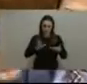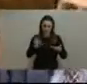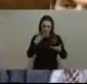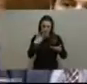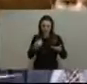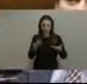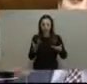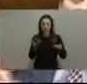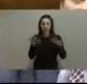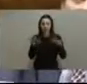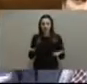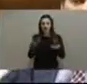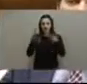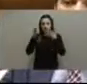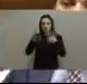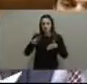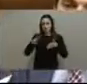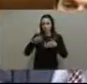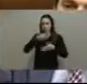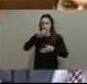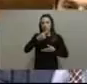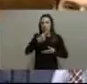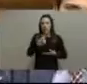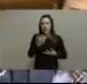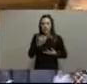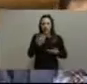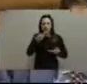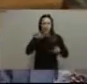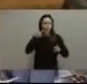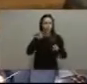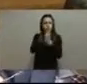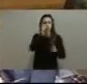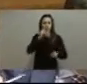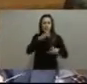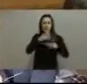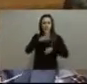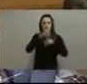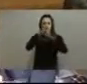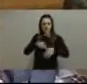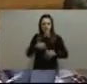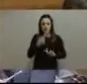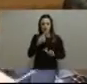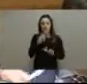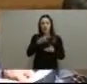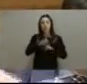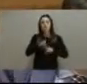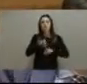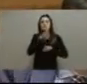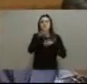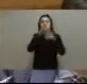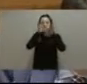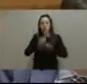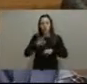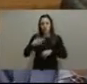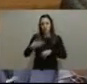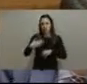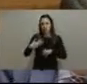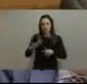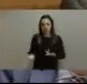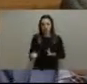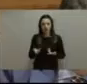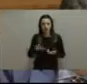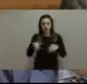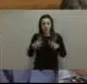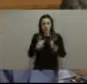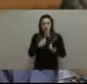reacción, la primera, fue atacar al informe, como queriendo desprestigiar la validez de este informe, y no voy a extenderme aquí a